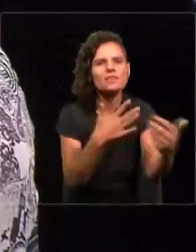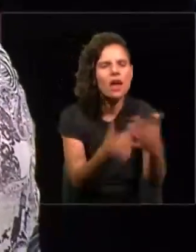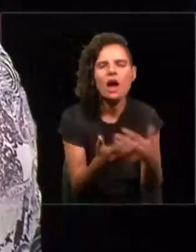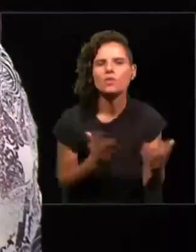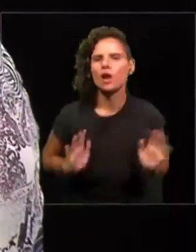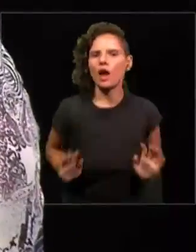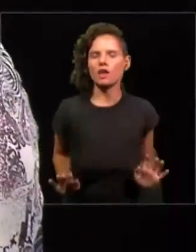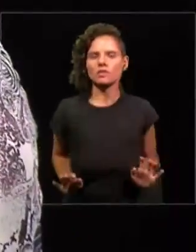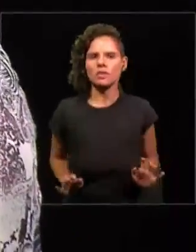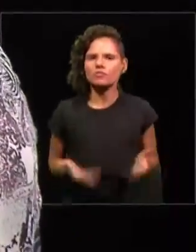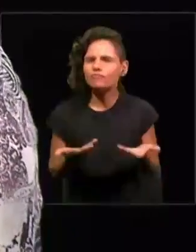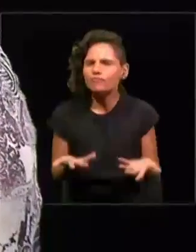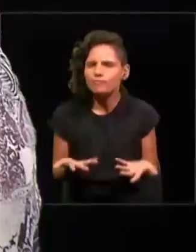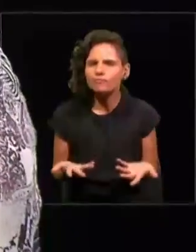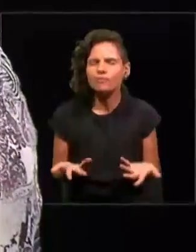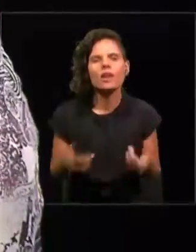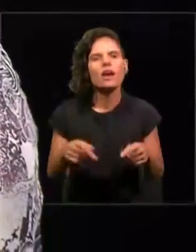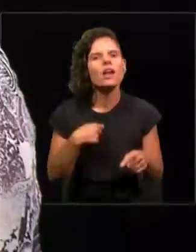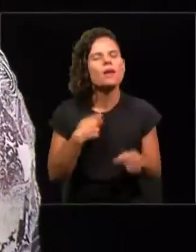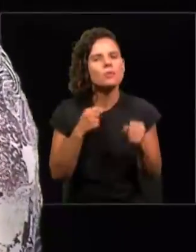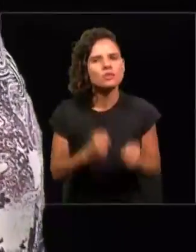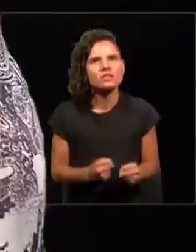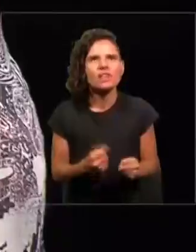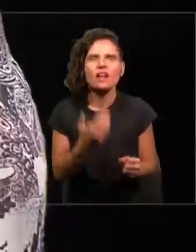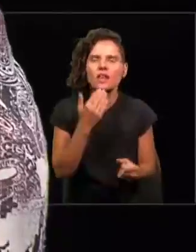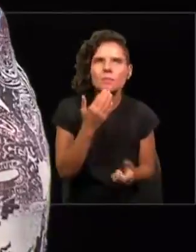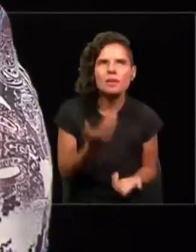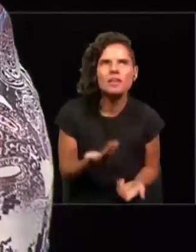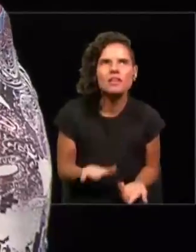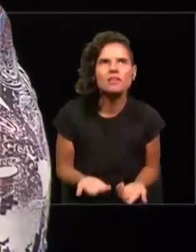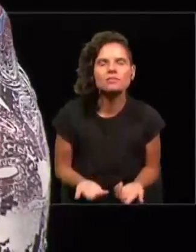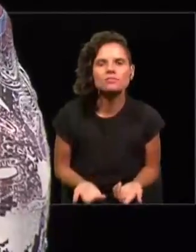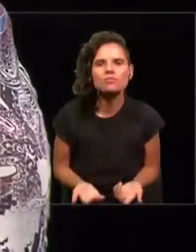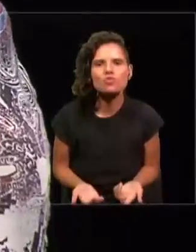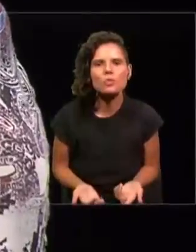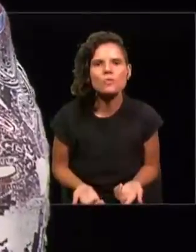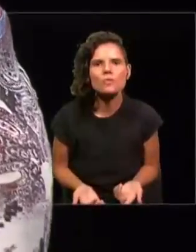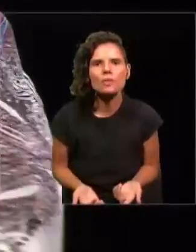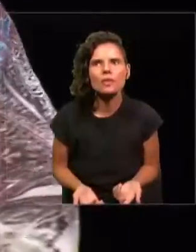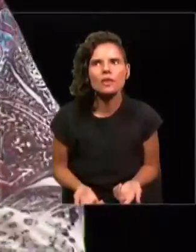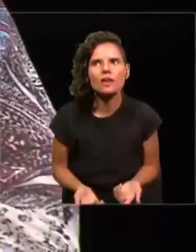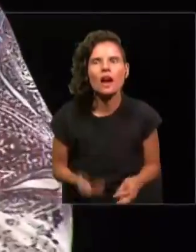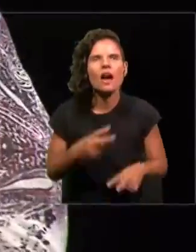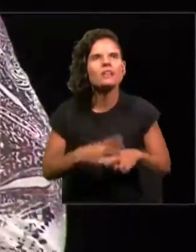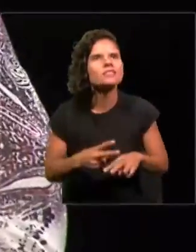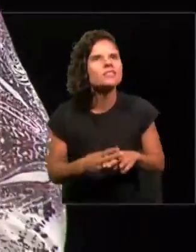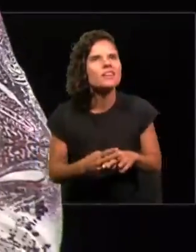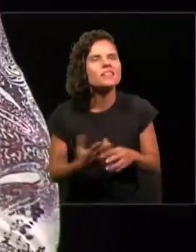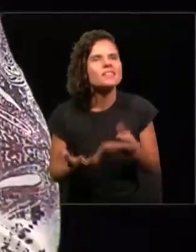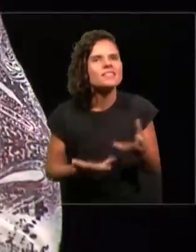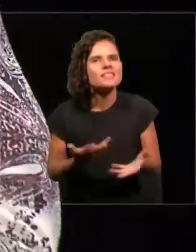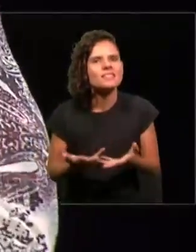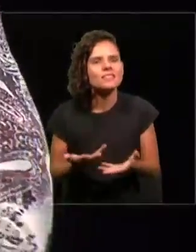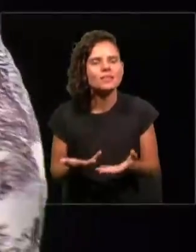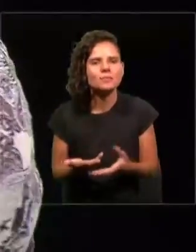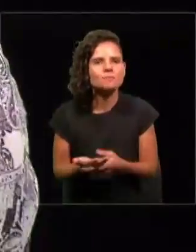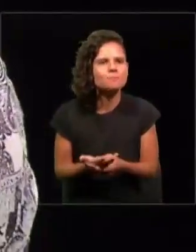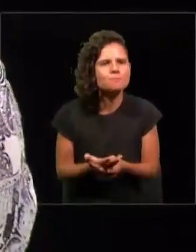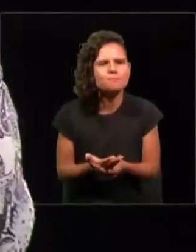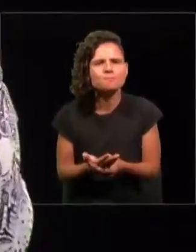Y la posibilidad, digo, también de hacer alguna abrumadora